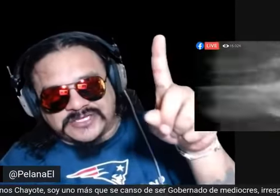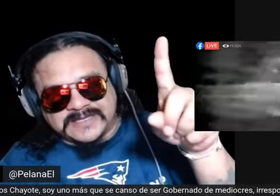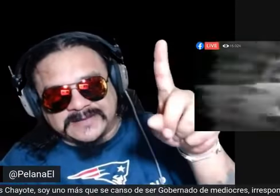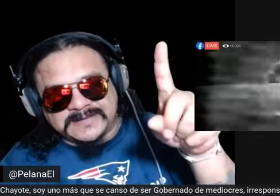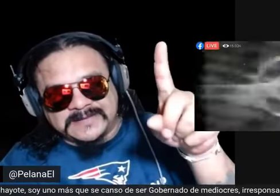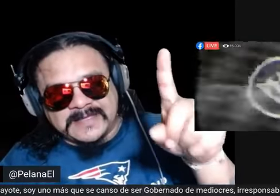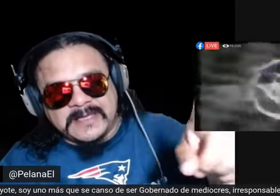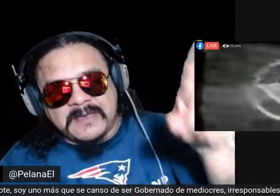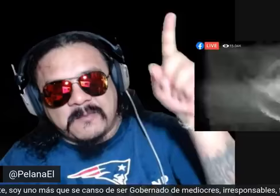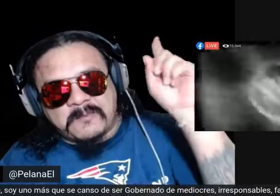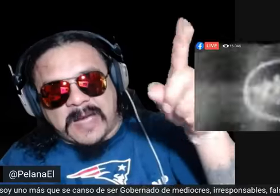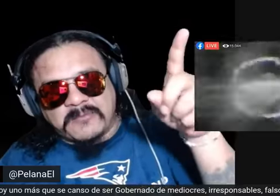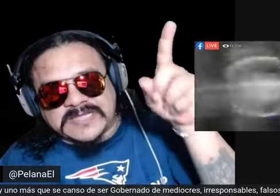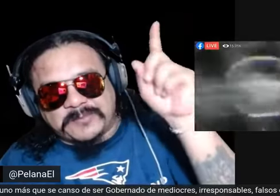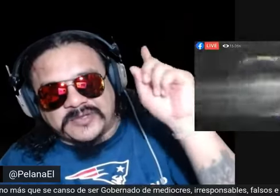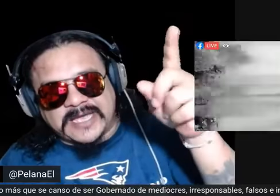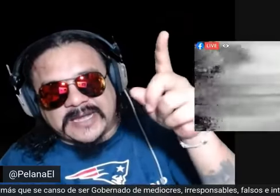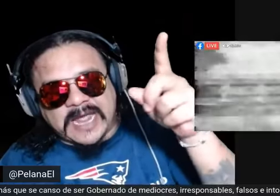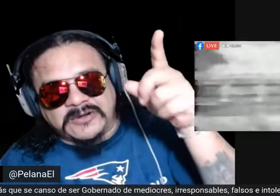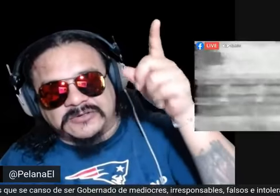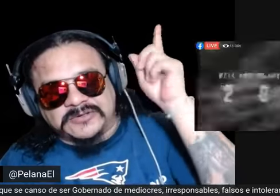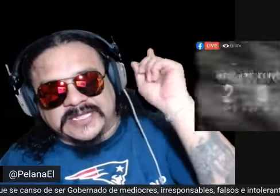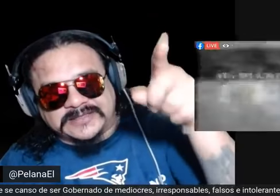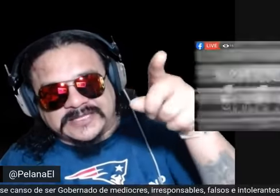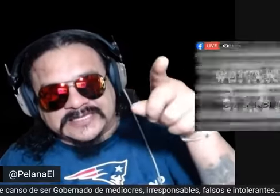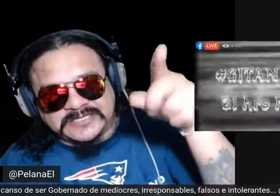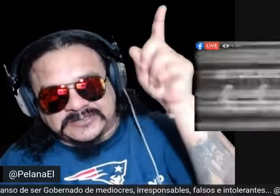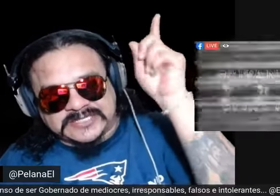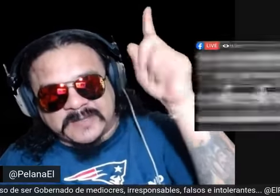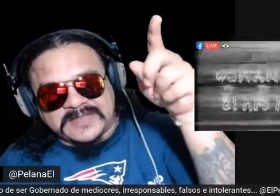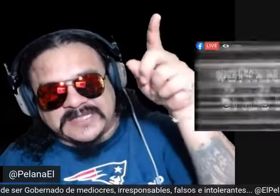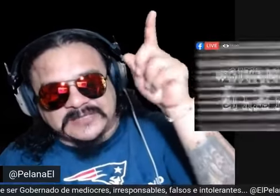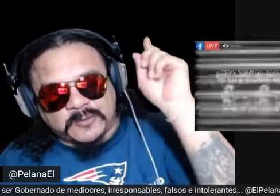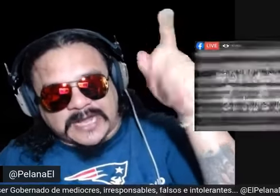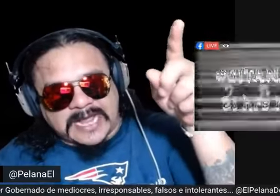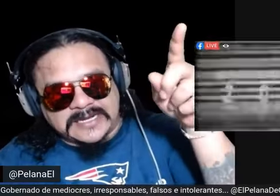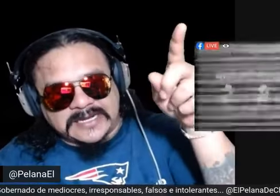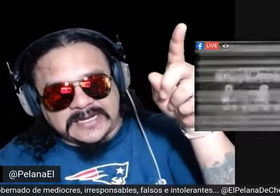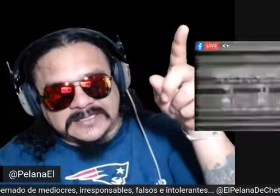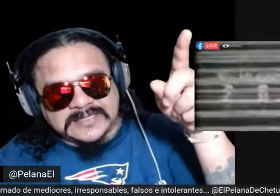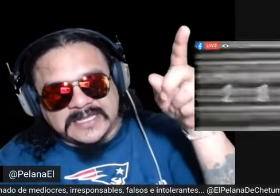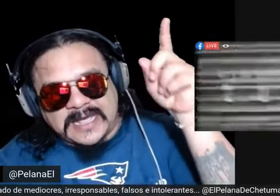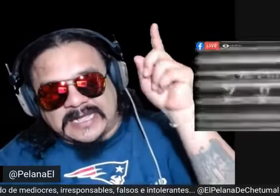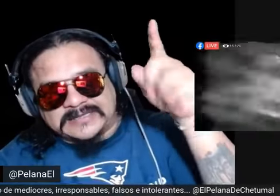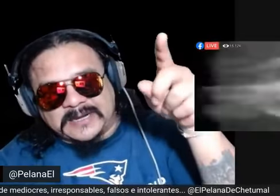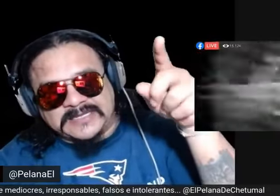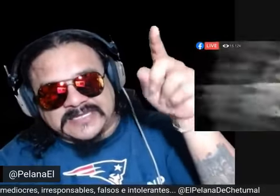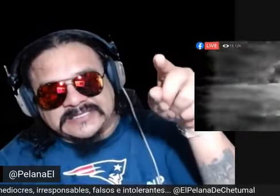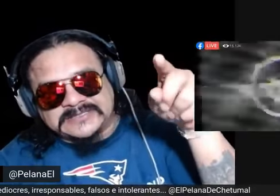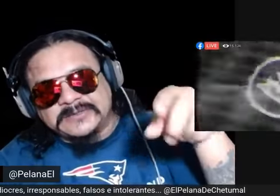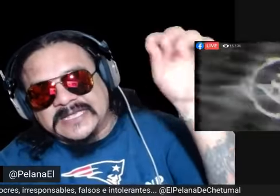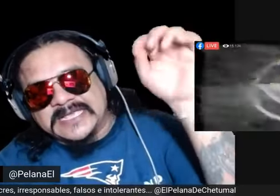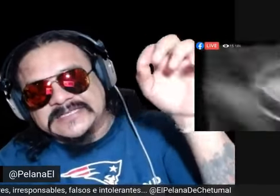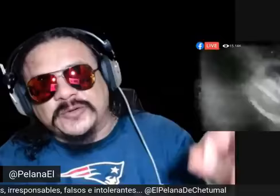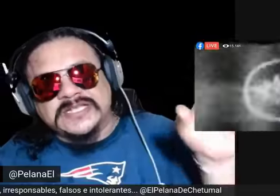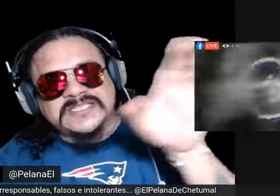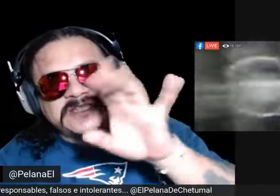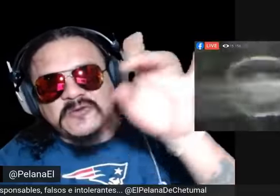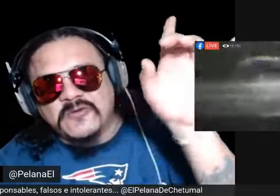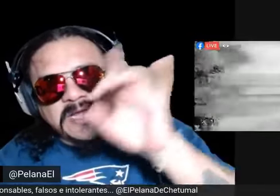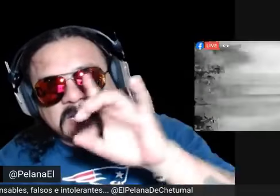9:00 p.m. vamos a apoyar a nuestros artistas y nuestras bandas locales a través de esto que es